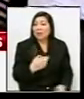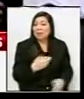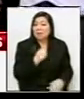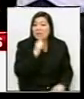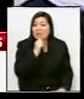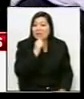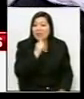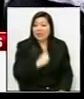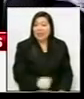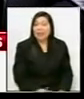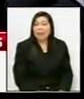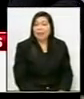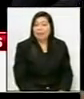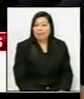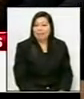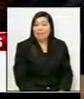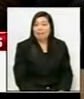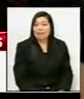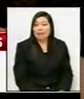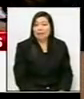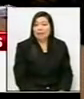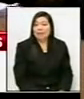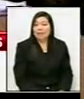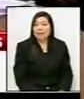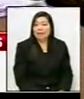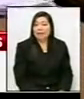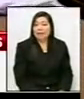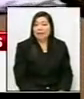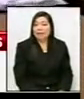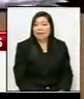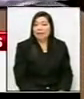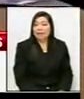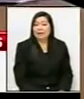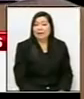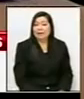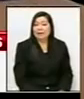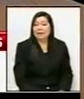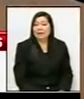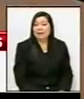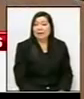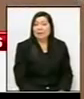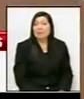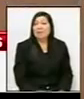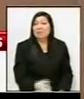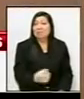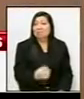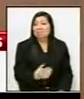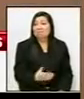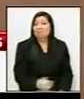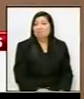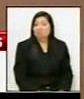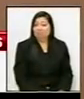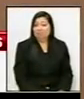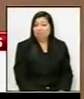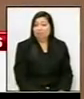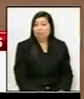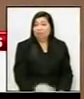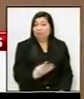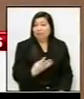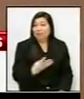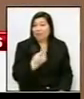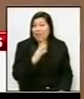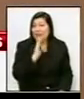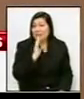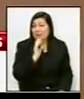particular. Congresista Pacori tiene el uso de la palabra. Señor presidente, si bien es cierto la sustentación que hace